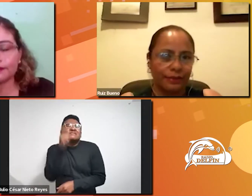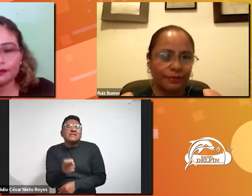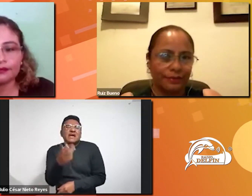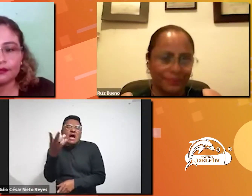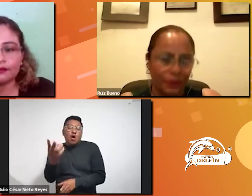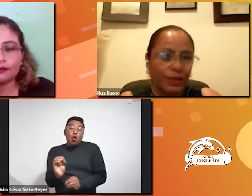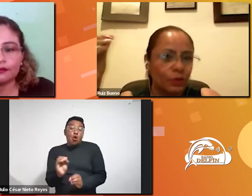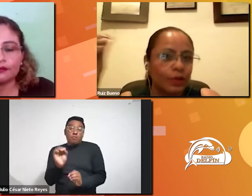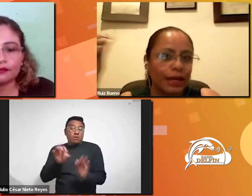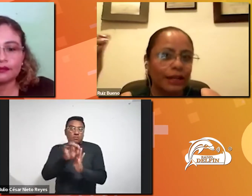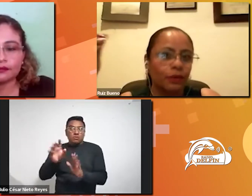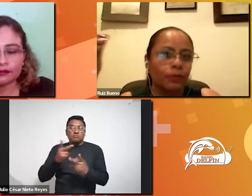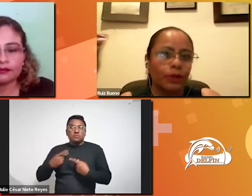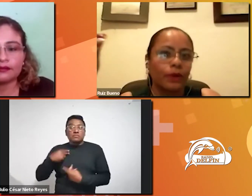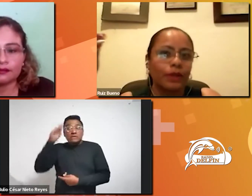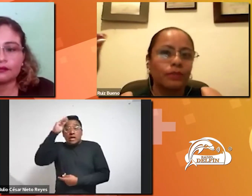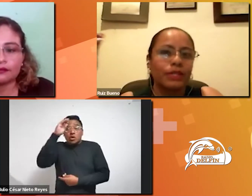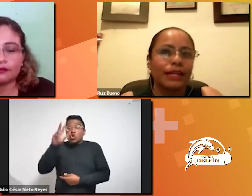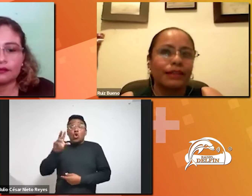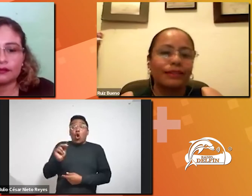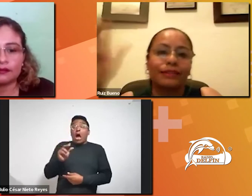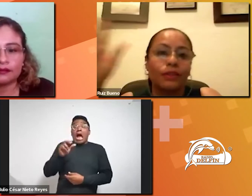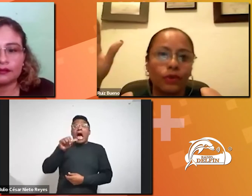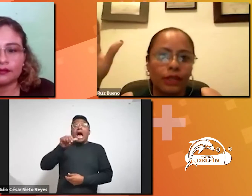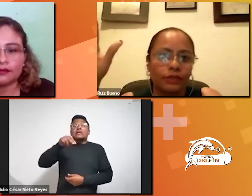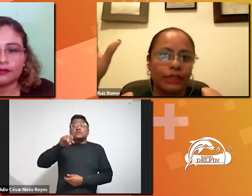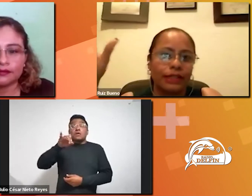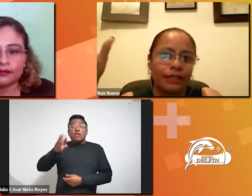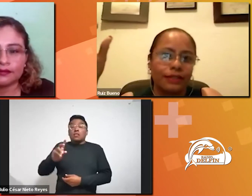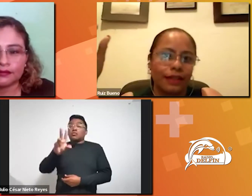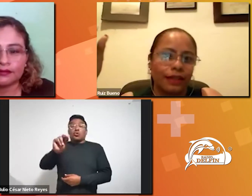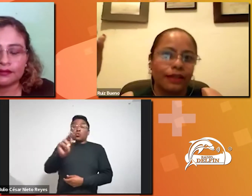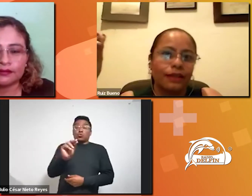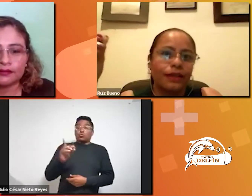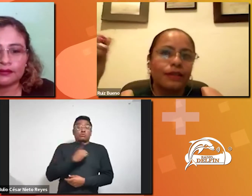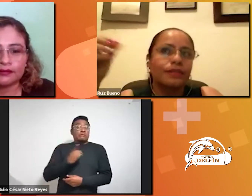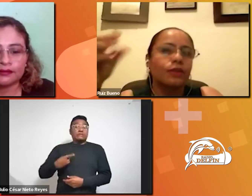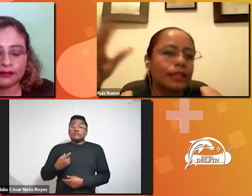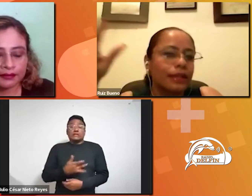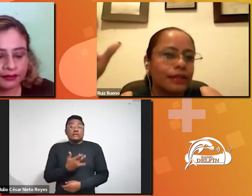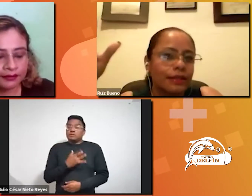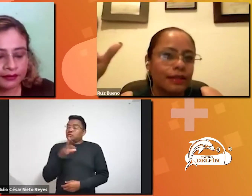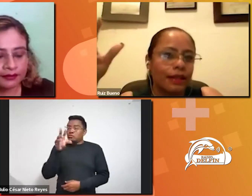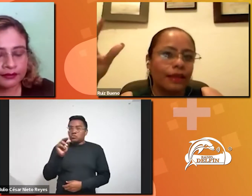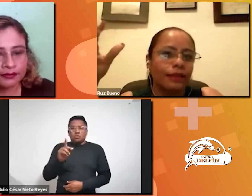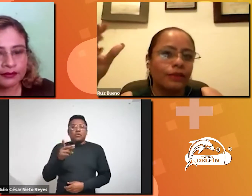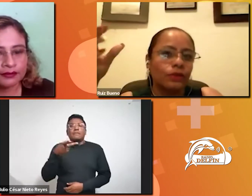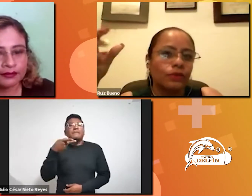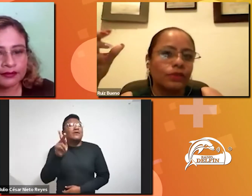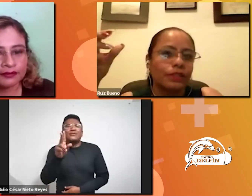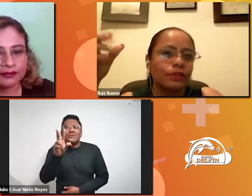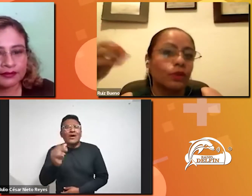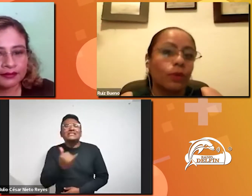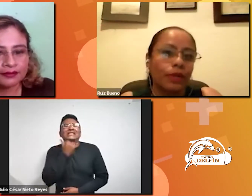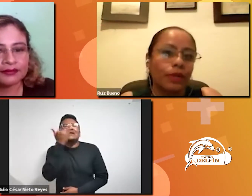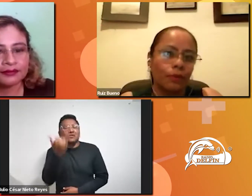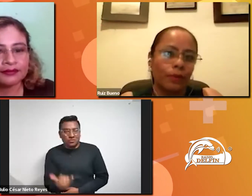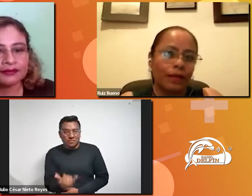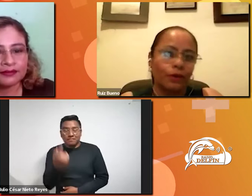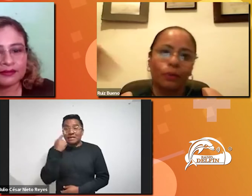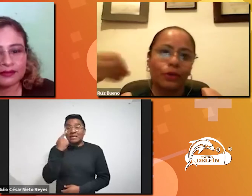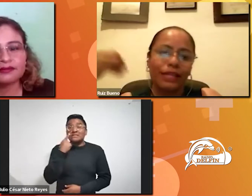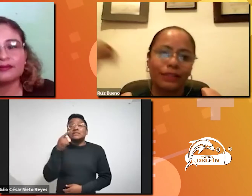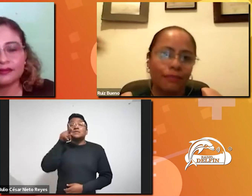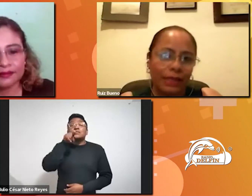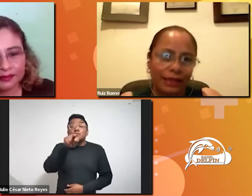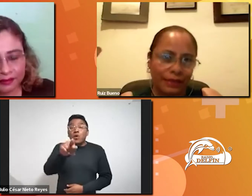ansiedad, ¿no? Eso es un gran error, porque ahorita mucha gente dice, es que yo no quiero sentir ansiedad. Si no sintieras ansiedad, entonces no te podrías mover,